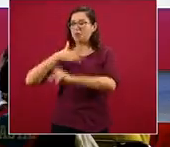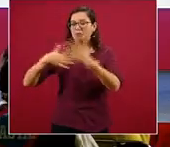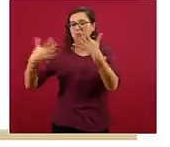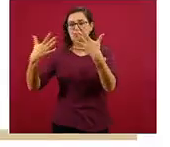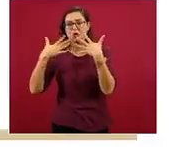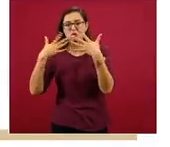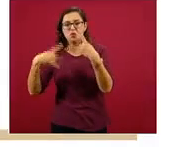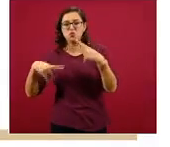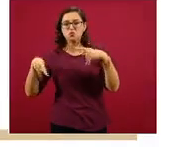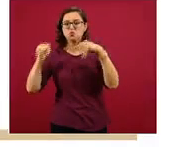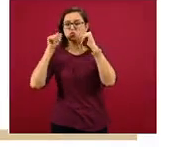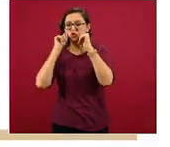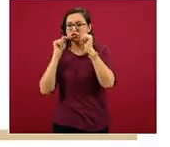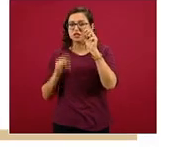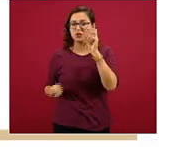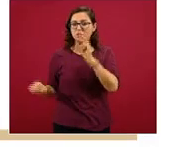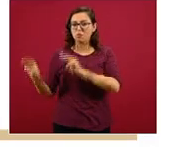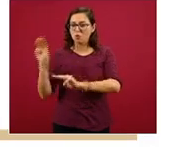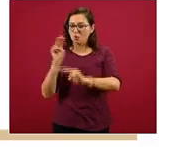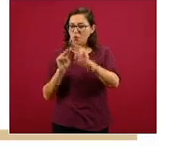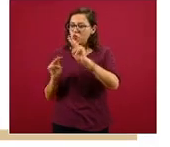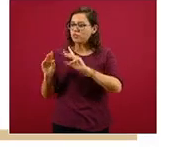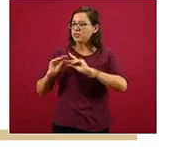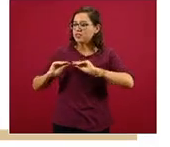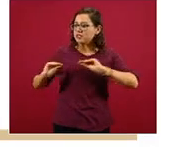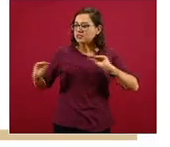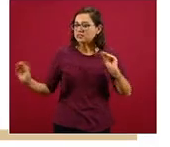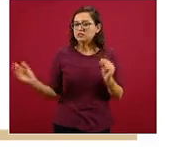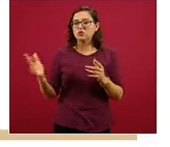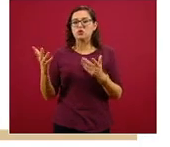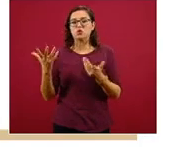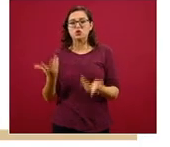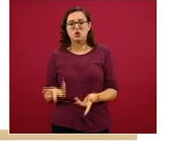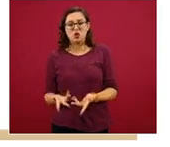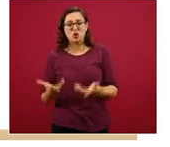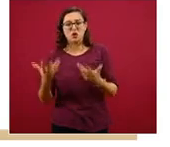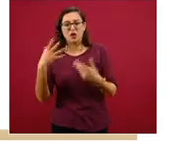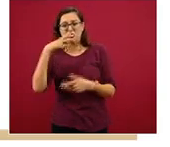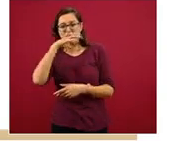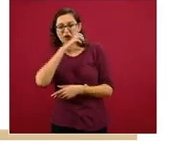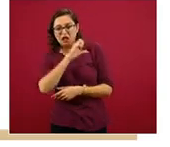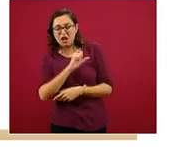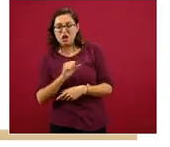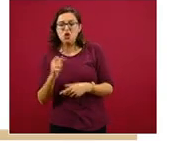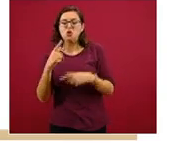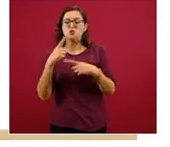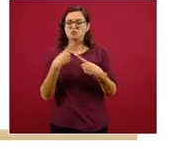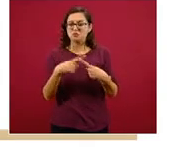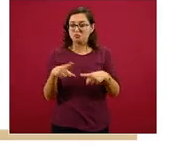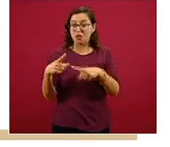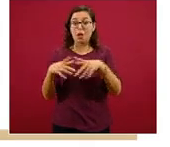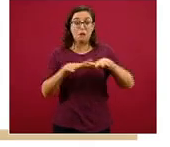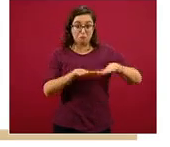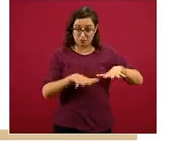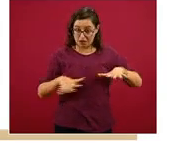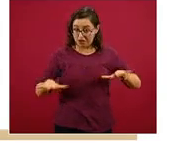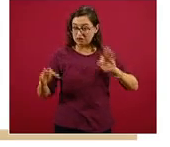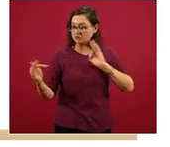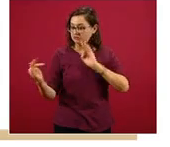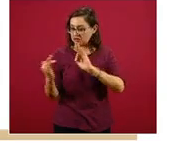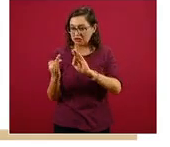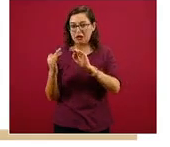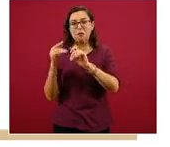zonas montañosas, zonas desérticas, zonas tropicales, zonas cálidas, maíz desde el nivel del mar hasta a las